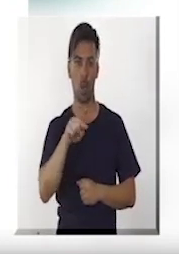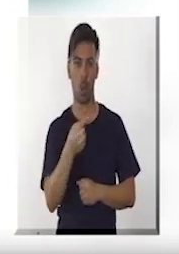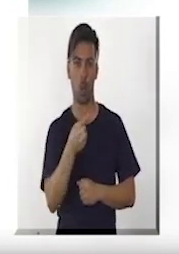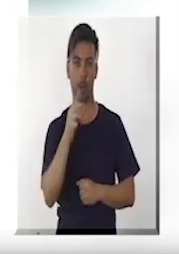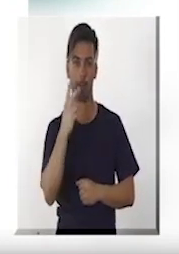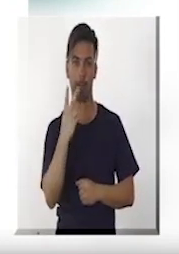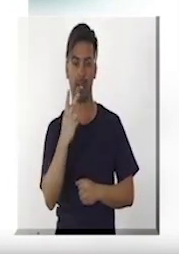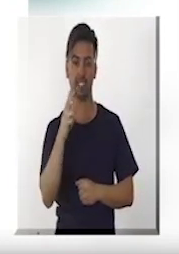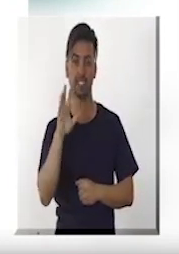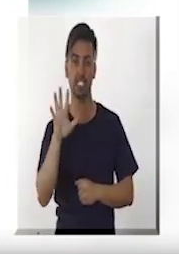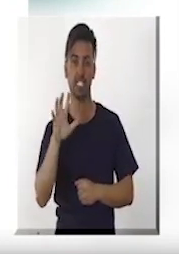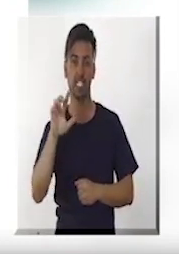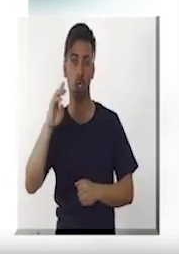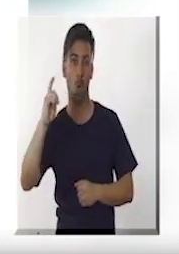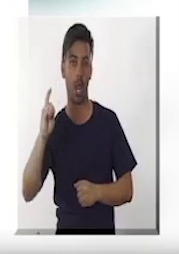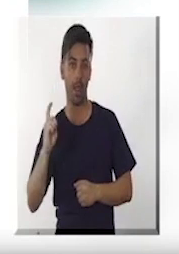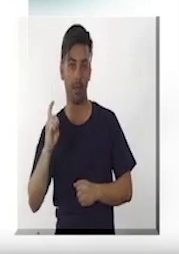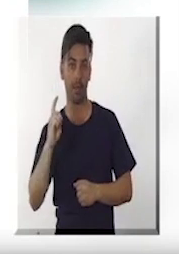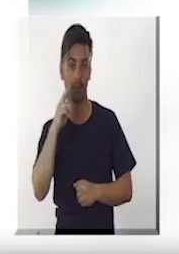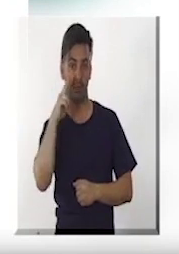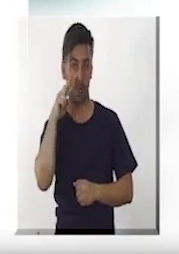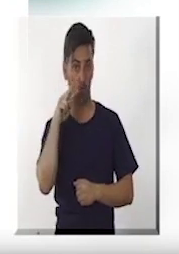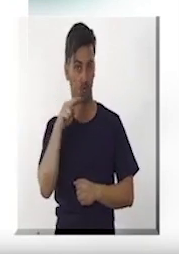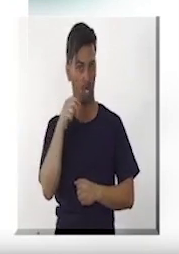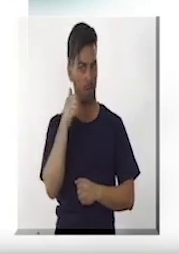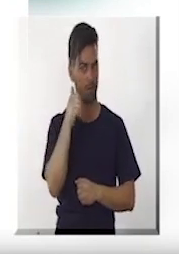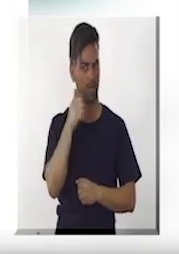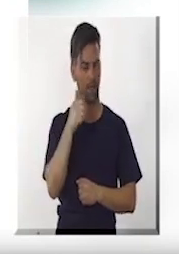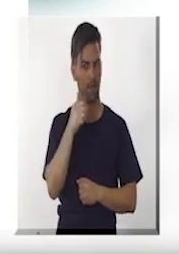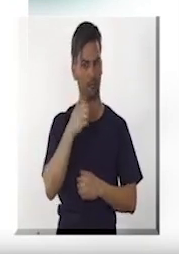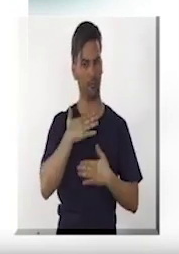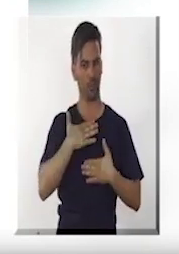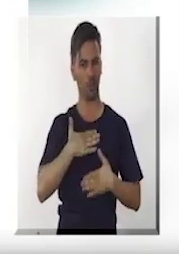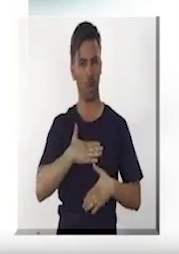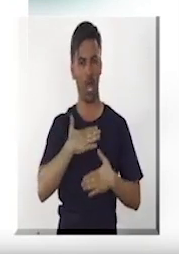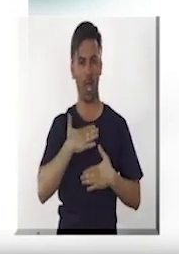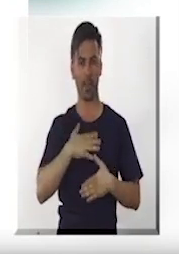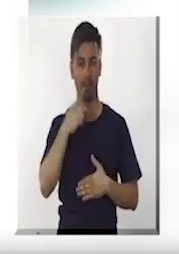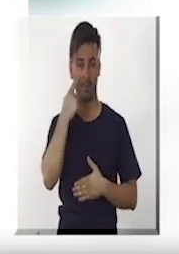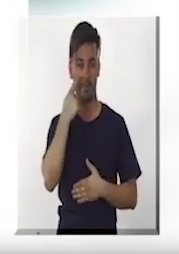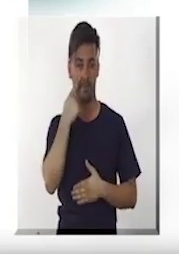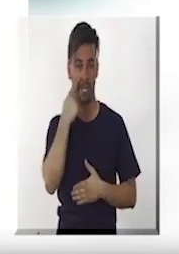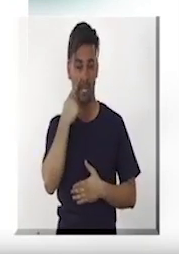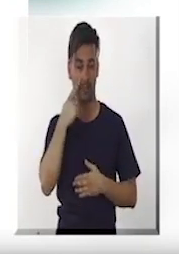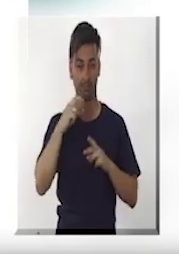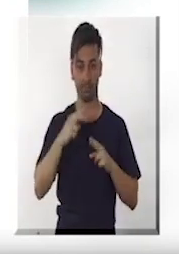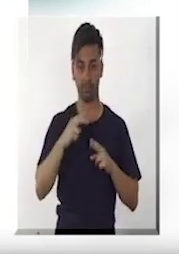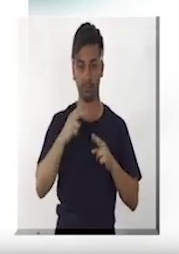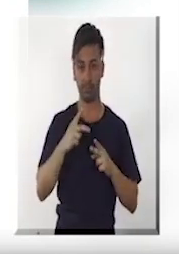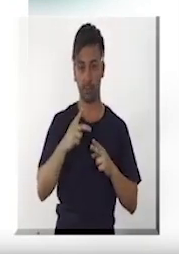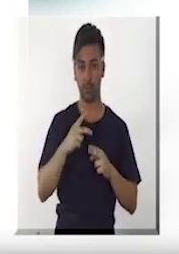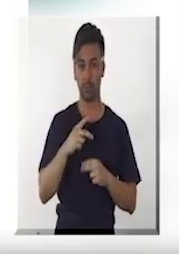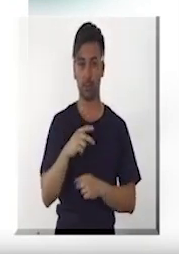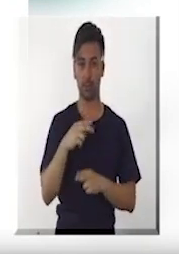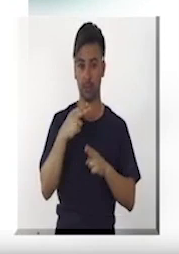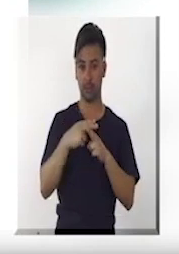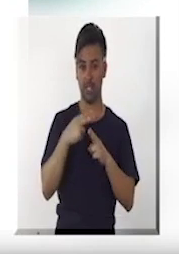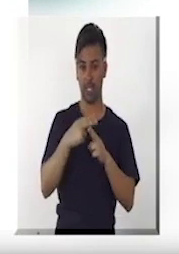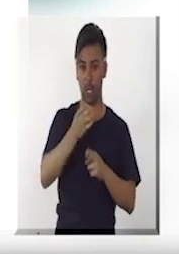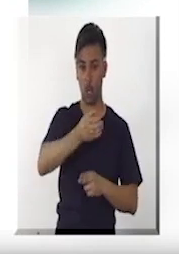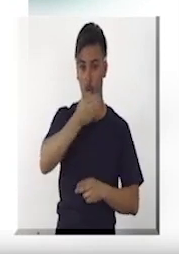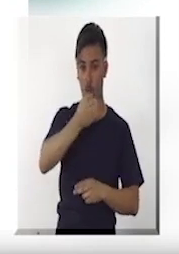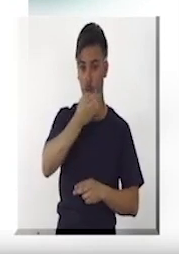0,25x, observa bien, detente. Fíjate que estamos recalcando la definición de